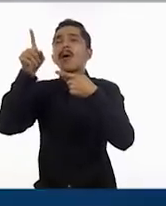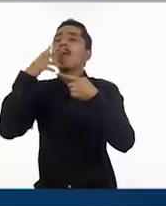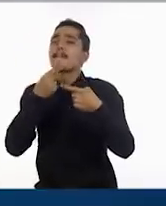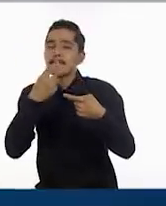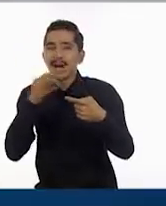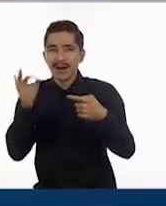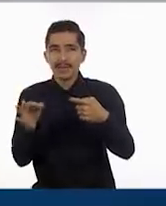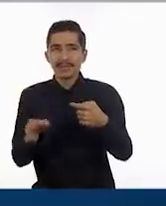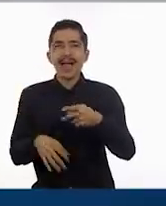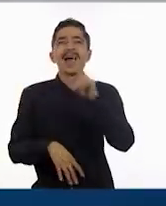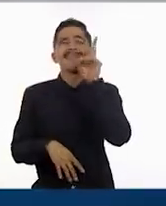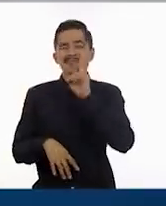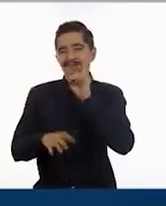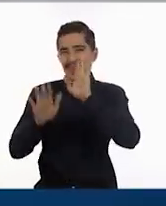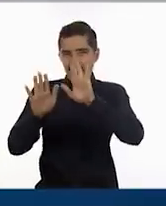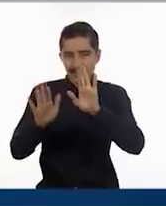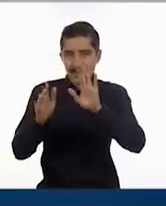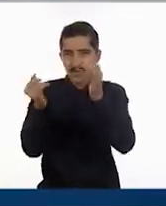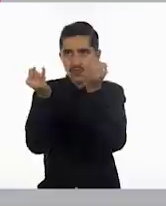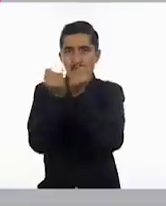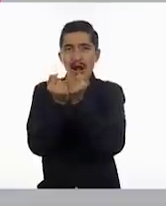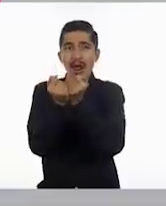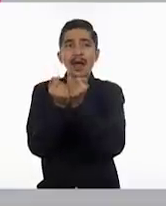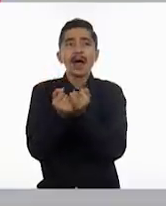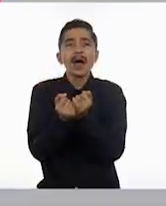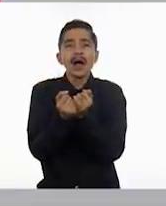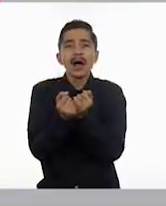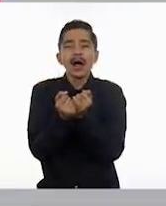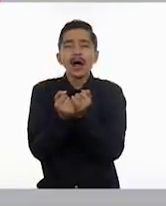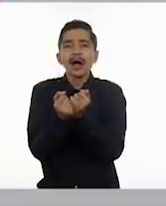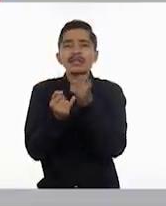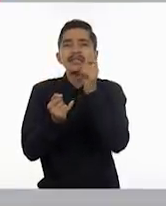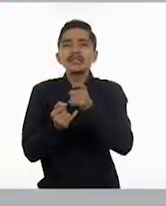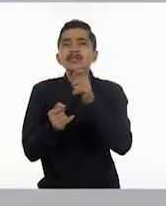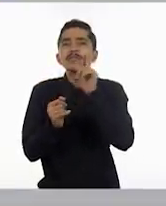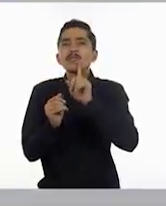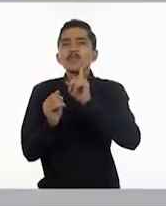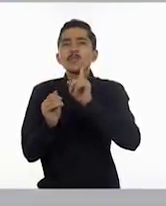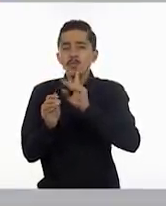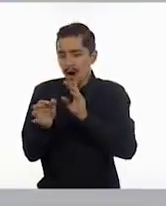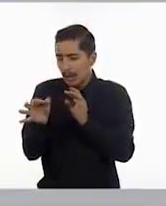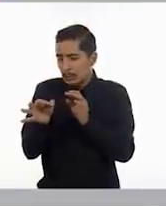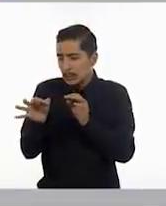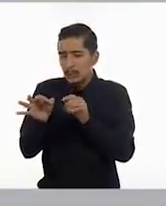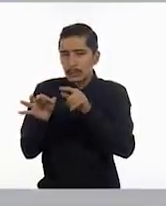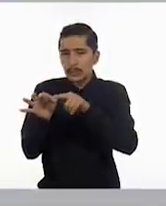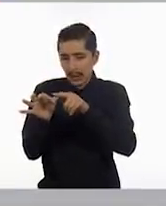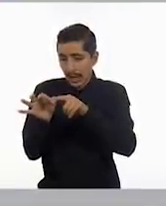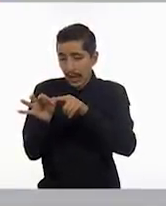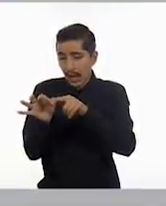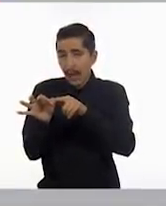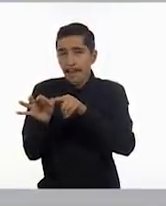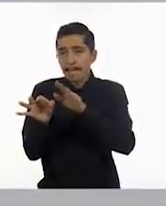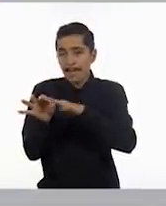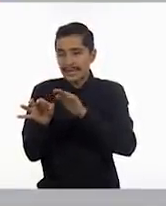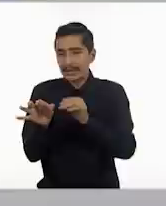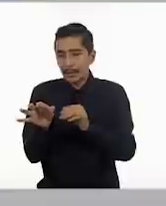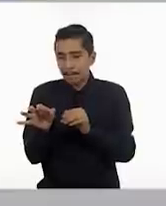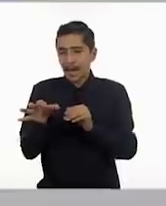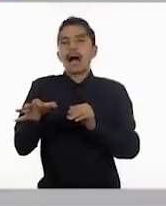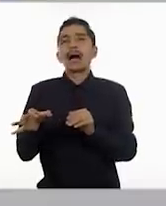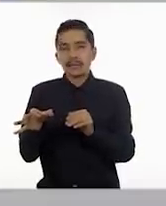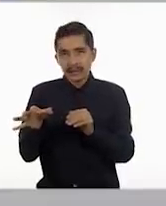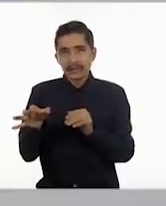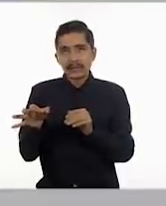poquito su tamaño. Sí. El tamaño del óvulo, a comparación del espermatozoide, pues bueno, es más grande.